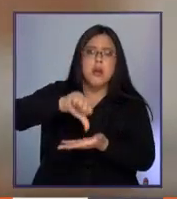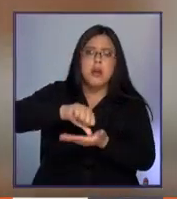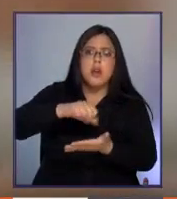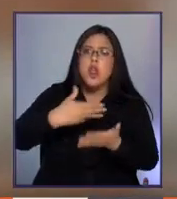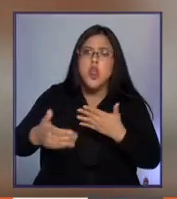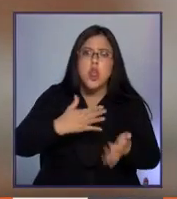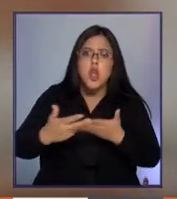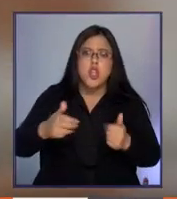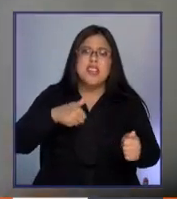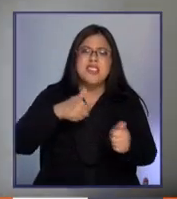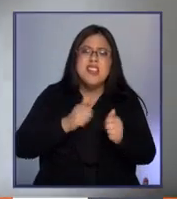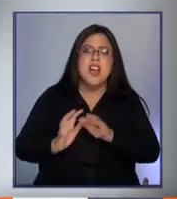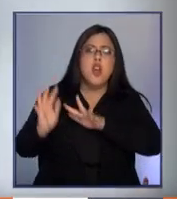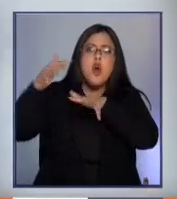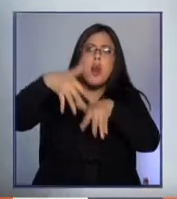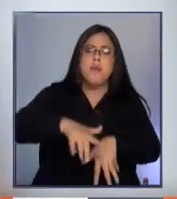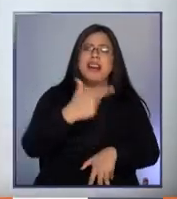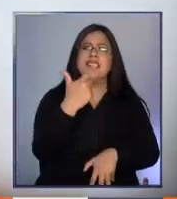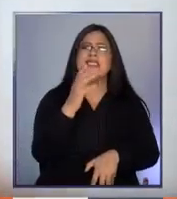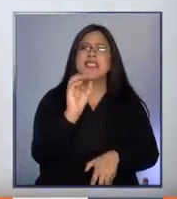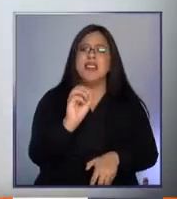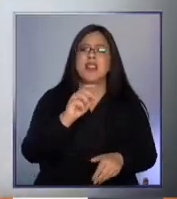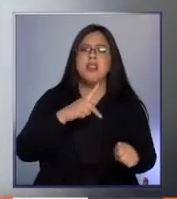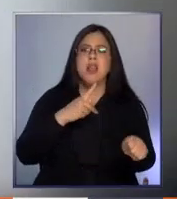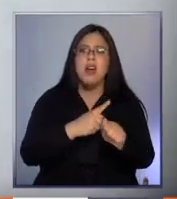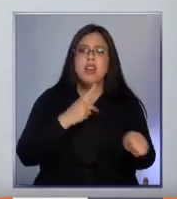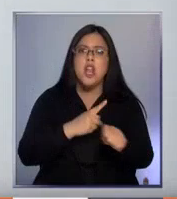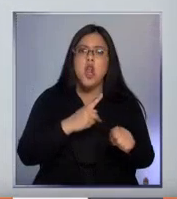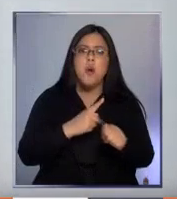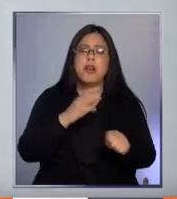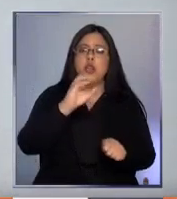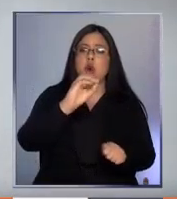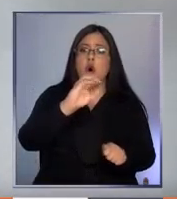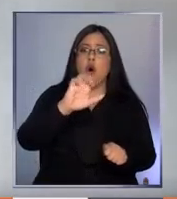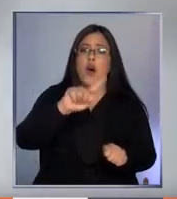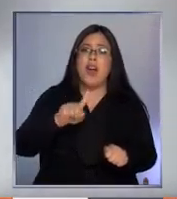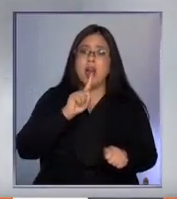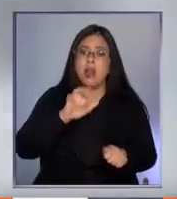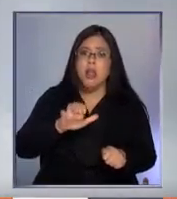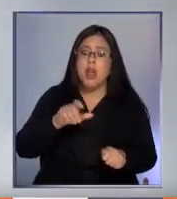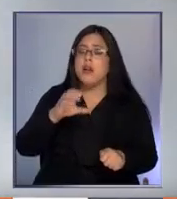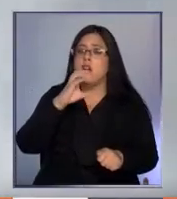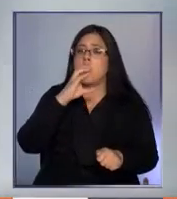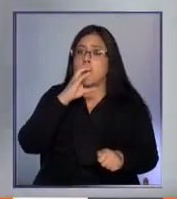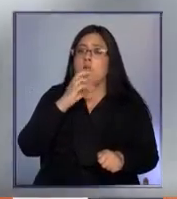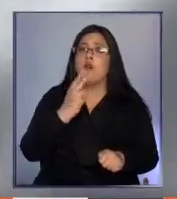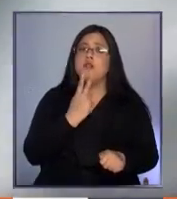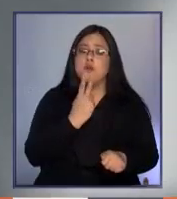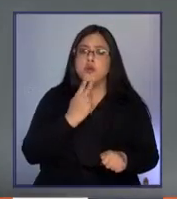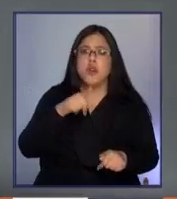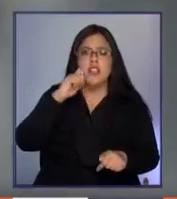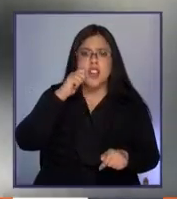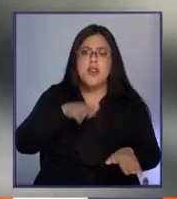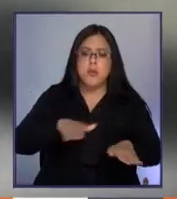mar, precisamente a 70 kilómetros al oeste de Constitución, movimiento que ya deja más de 30